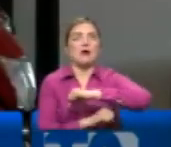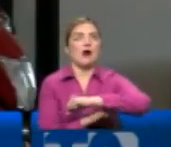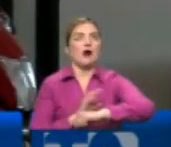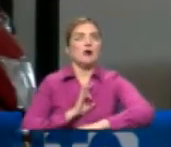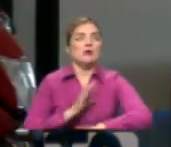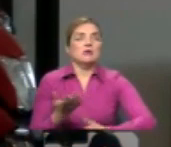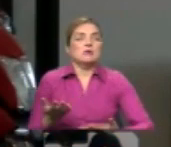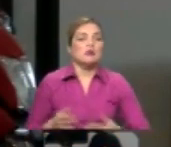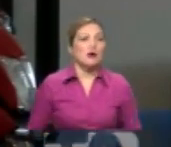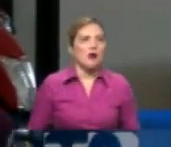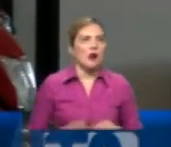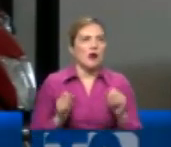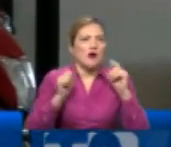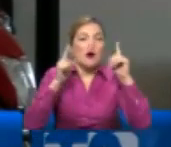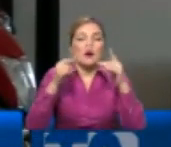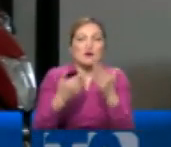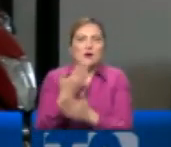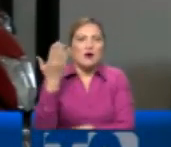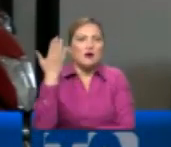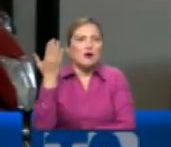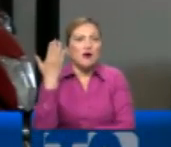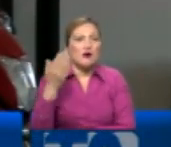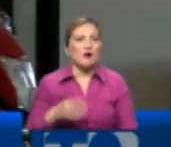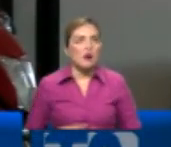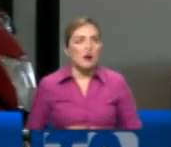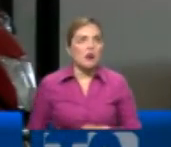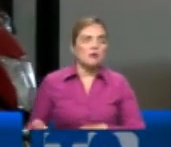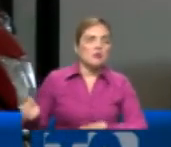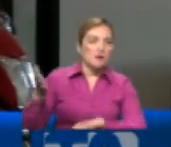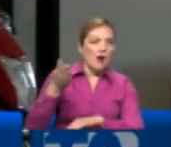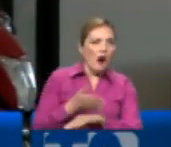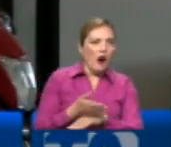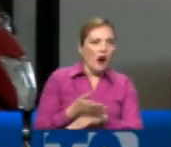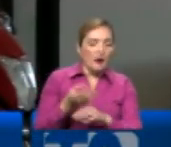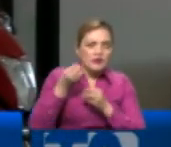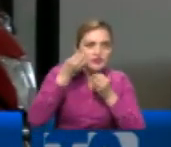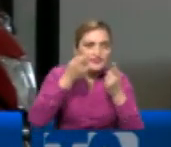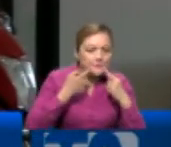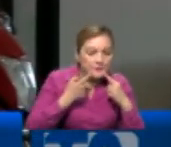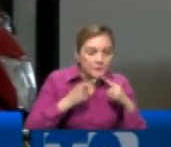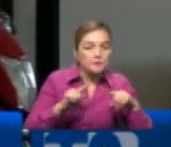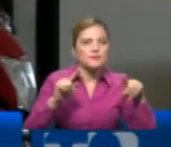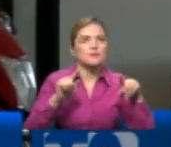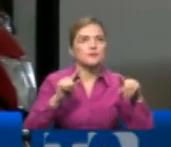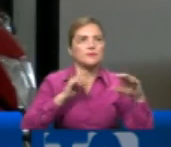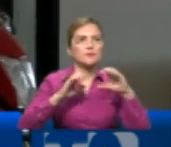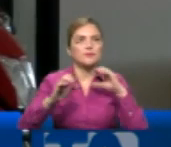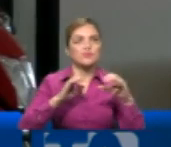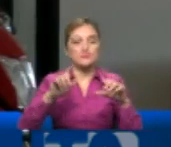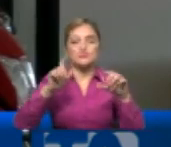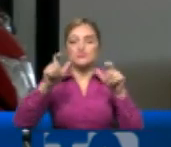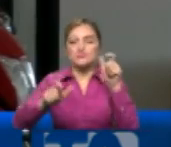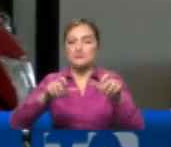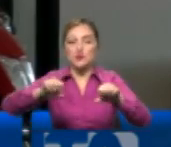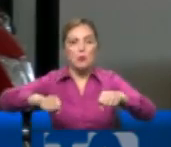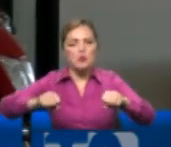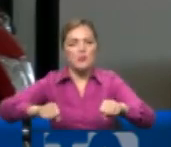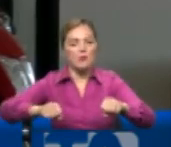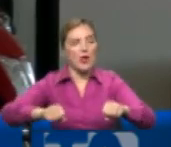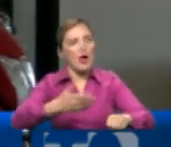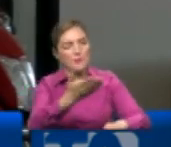sorpresa vemos que llega un nuevo alcalde y antes de socializar y hablar con los motociclistas con las